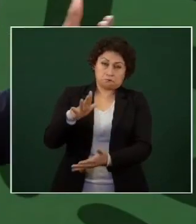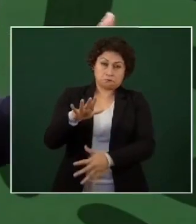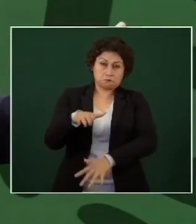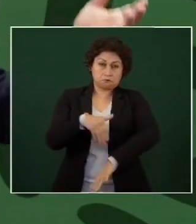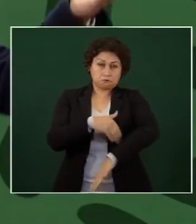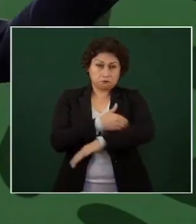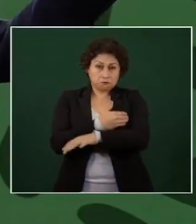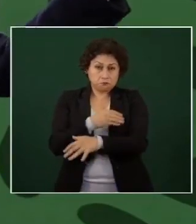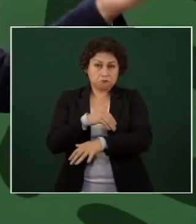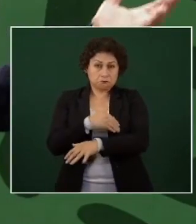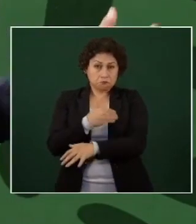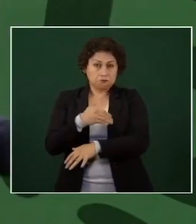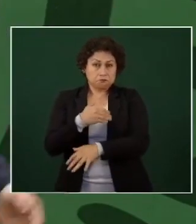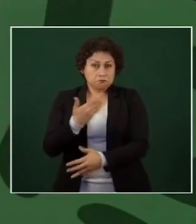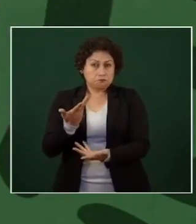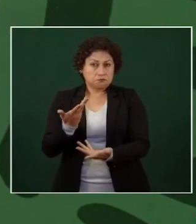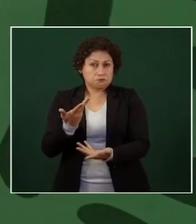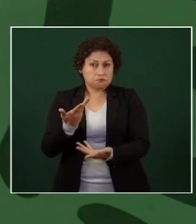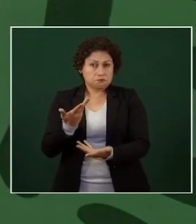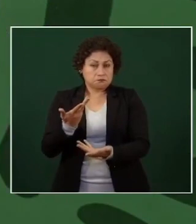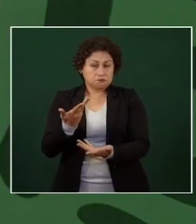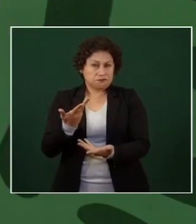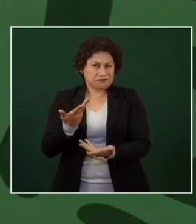para como se está